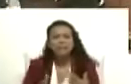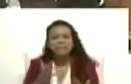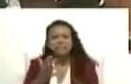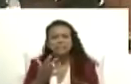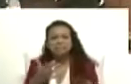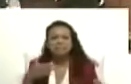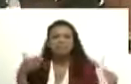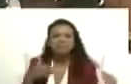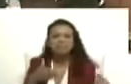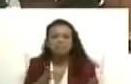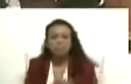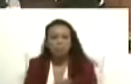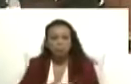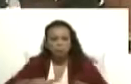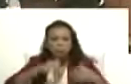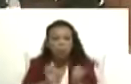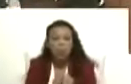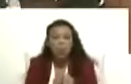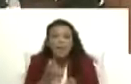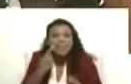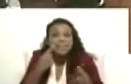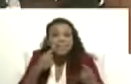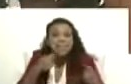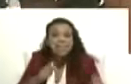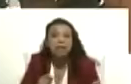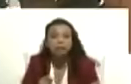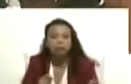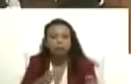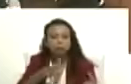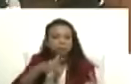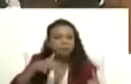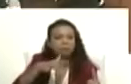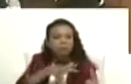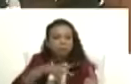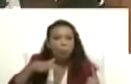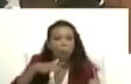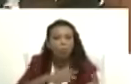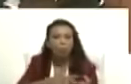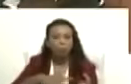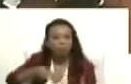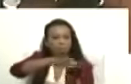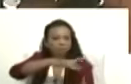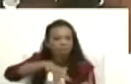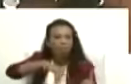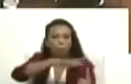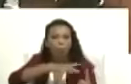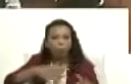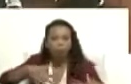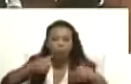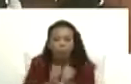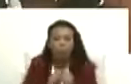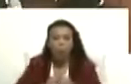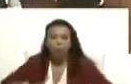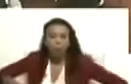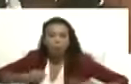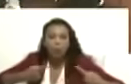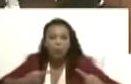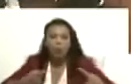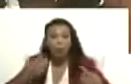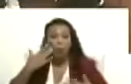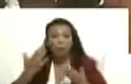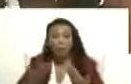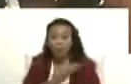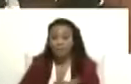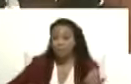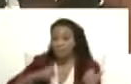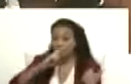agresividad, en un intento de sacarnos de nuestro eje para caer en la diatriba estéril, como lo mencionó hoy el